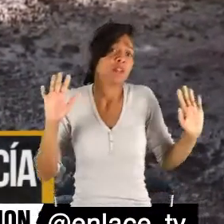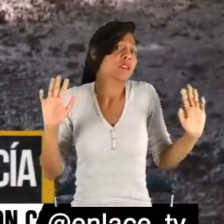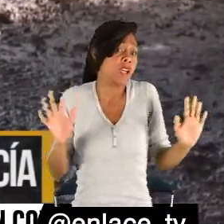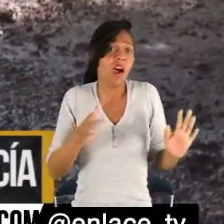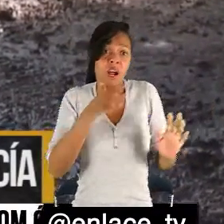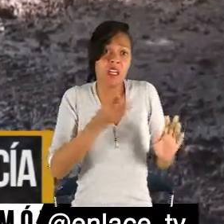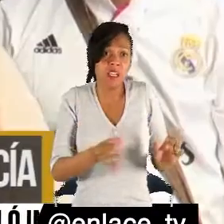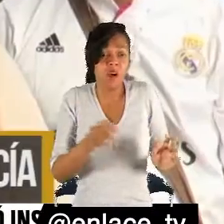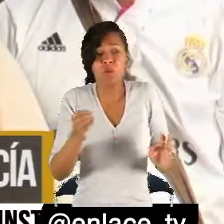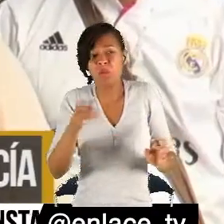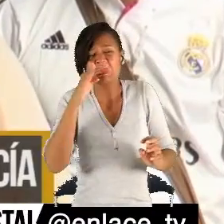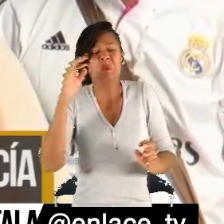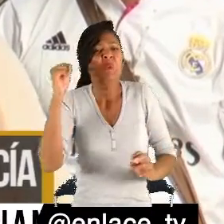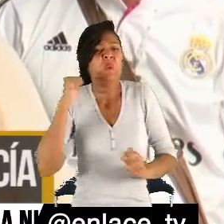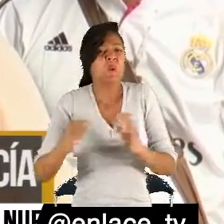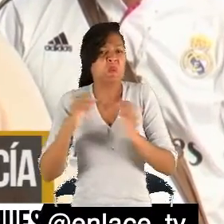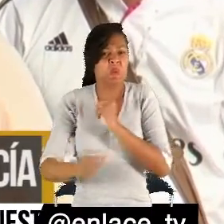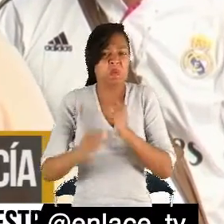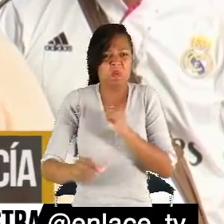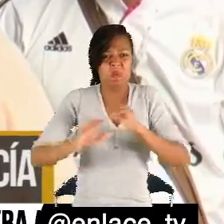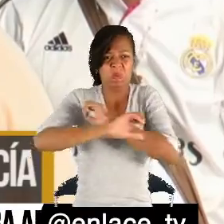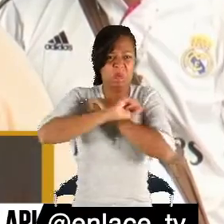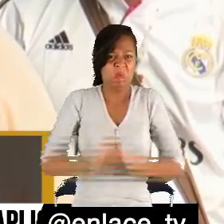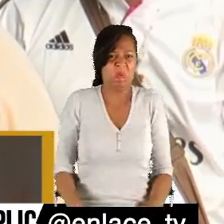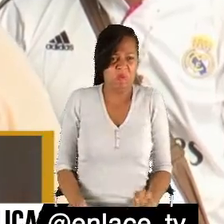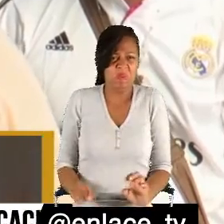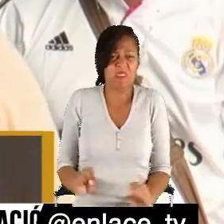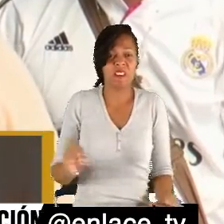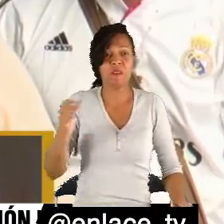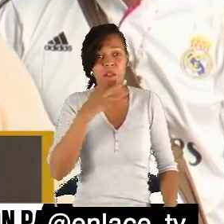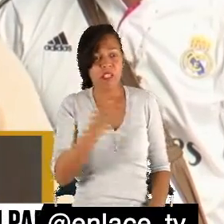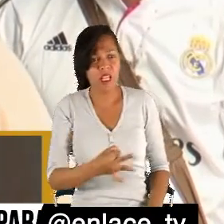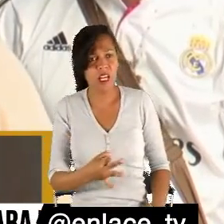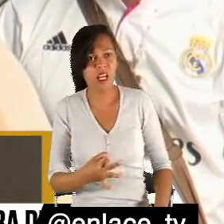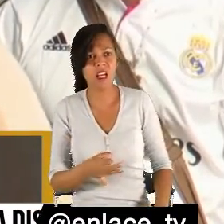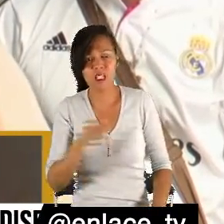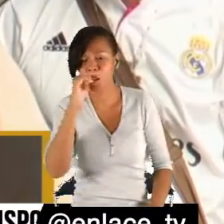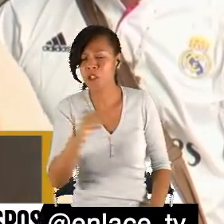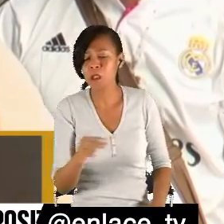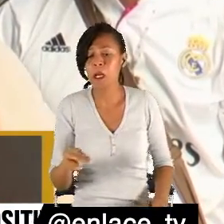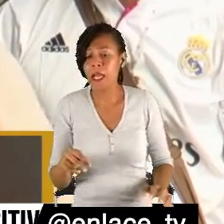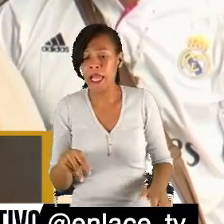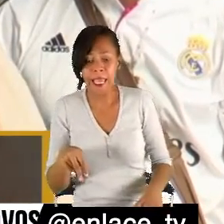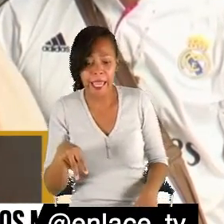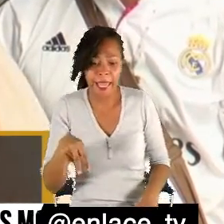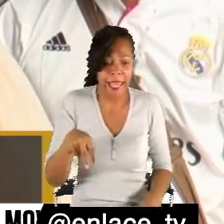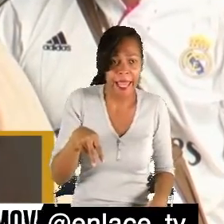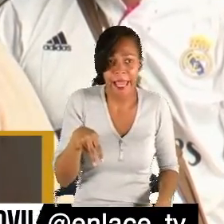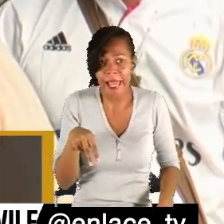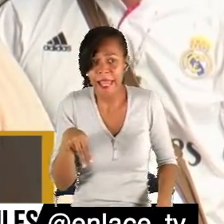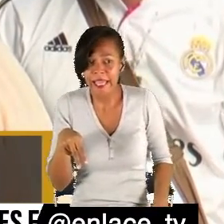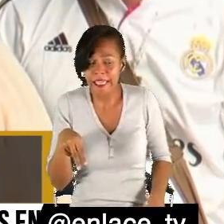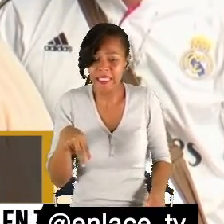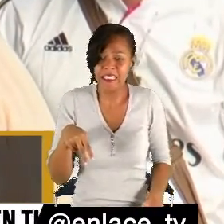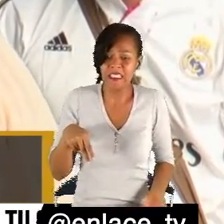aquí hay ancianos tenemos personas de la tercera edad que verdaderamente necesitan pasar por acá y no podemos